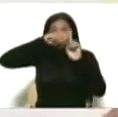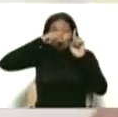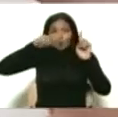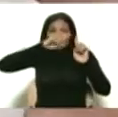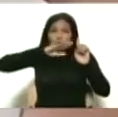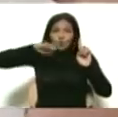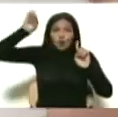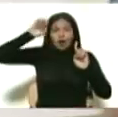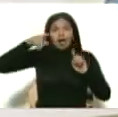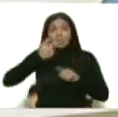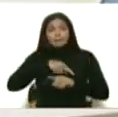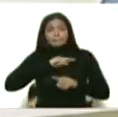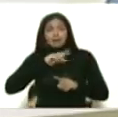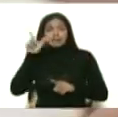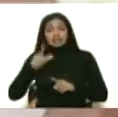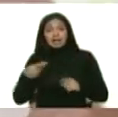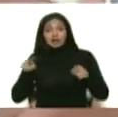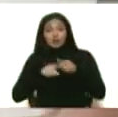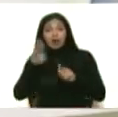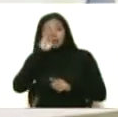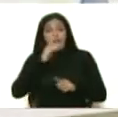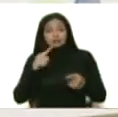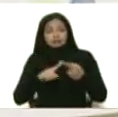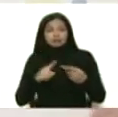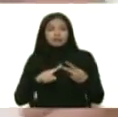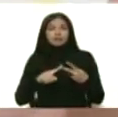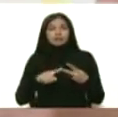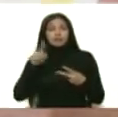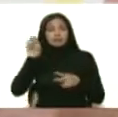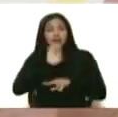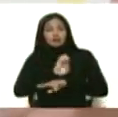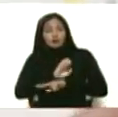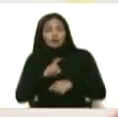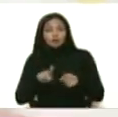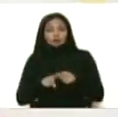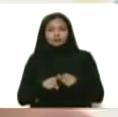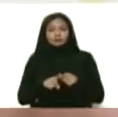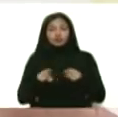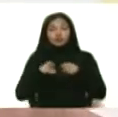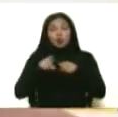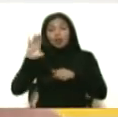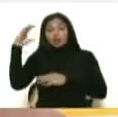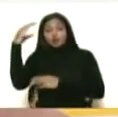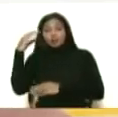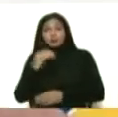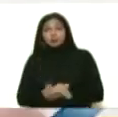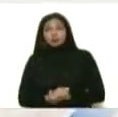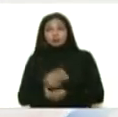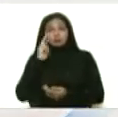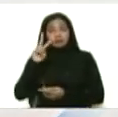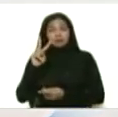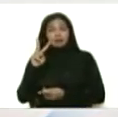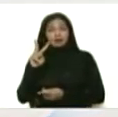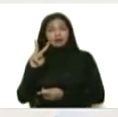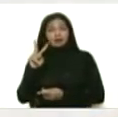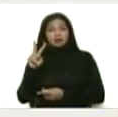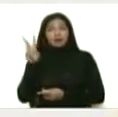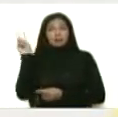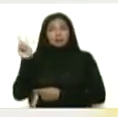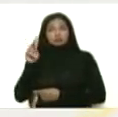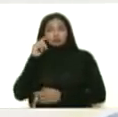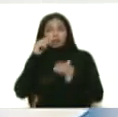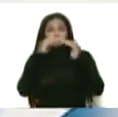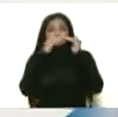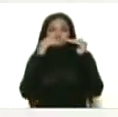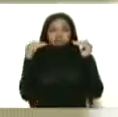Italia, está pasando en Brasil, está pasando en Ecuador, está pasando en Colombia y miren lo que está pasando en Venezuela.